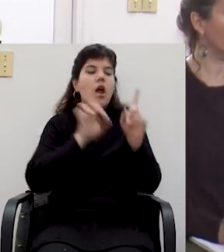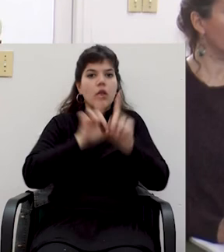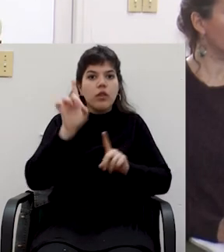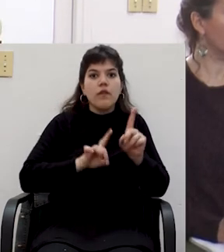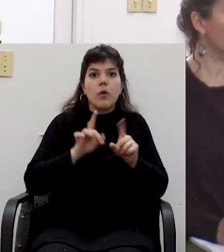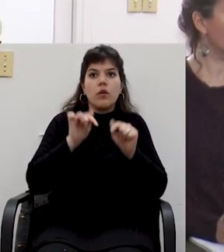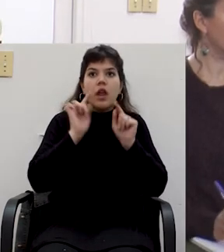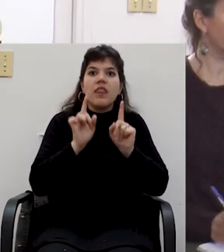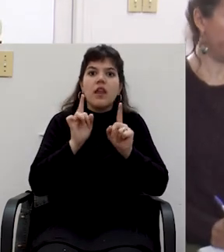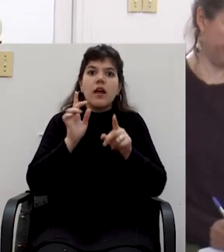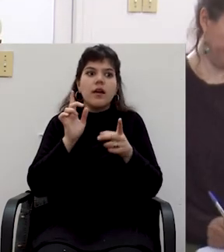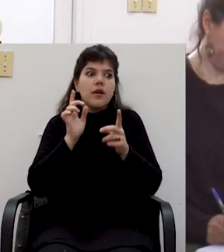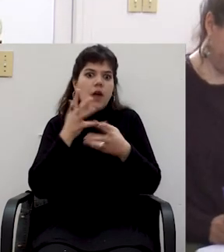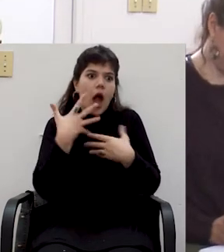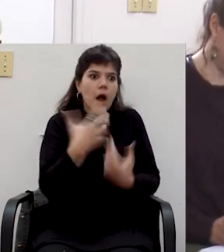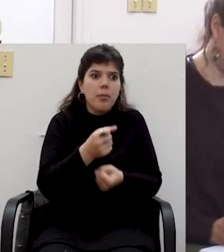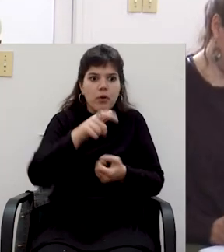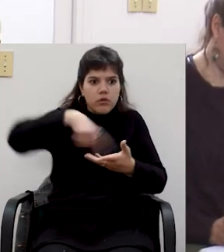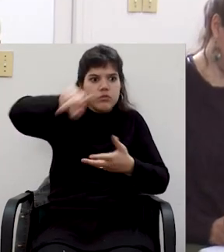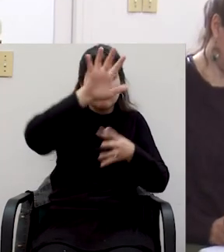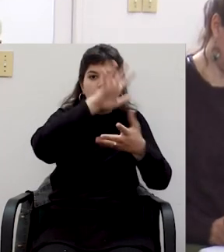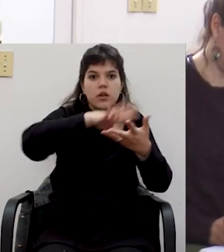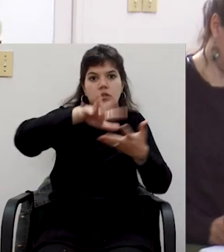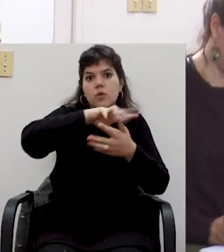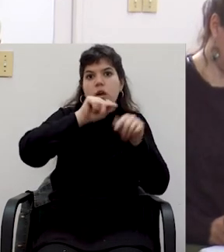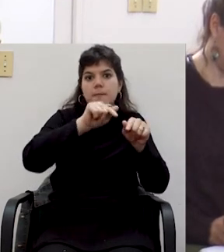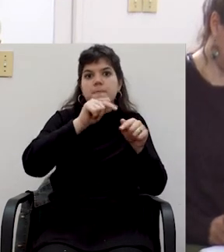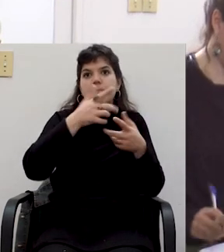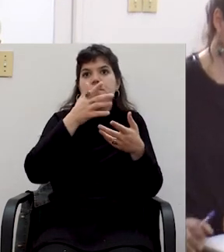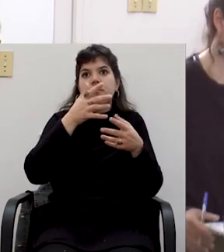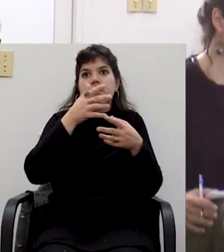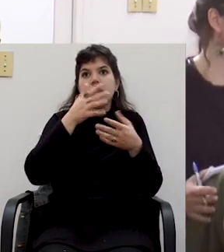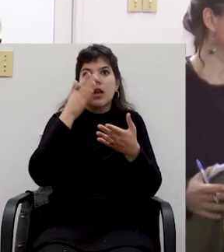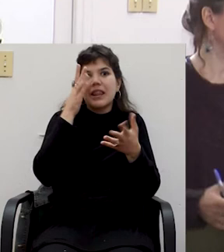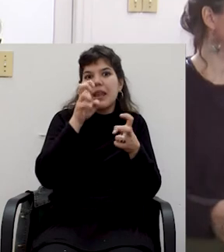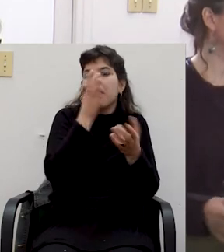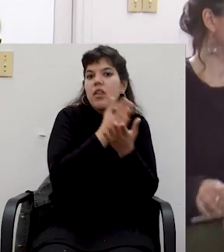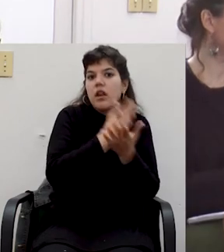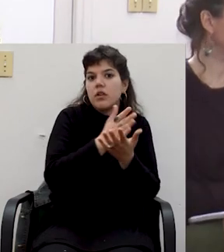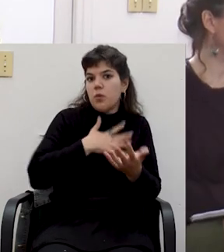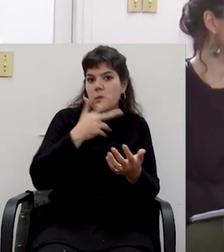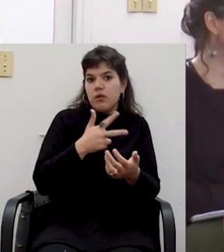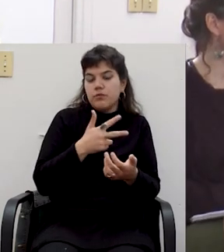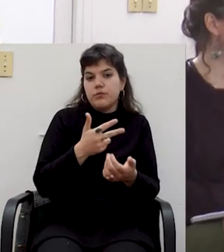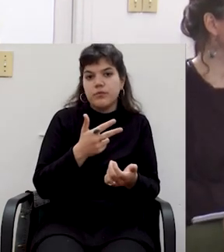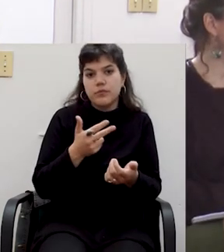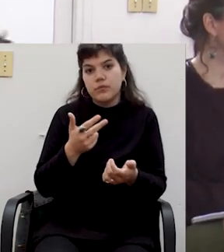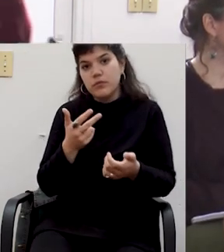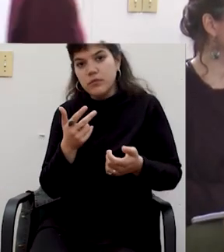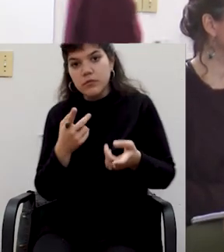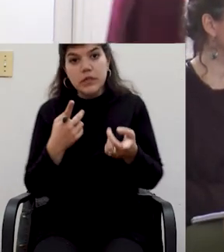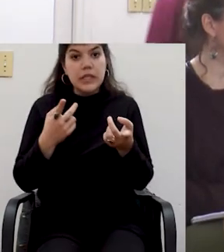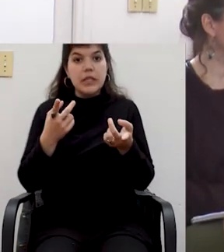que tiene que estar transversalizado en la agenda de, tiene que estar transversalizado por la agenda de derechos. Entonces,